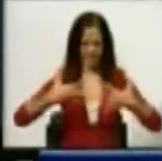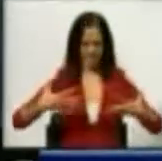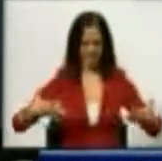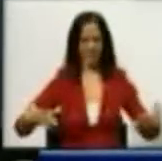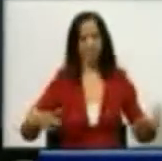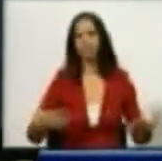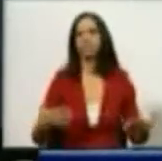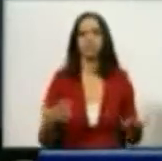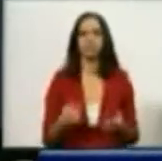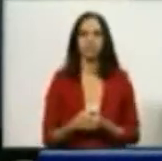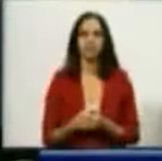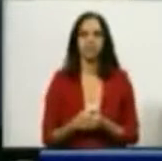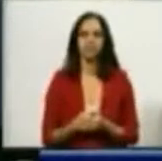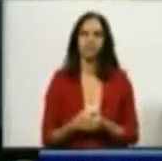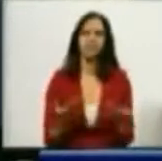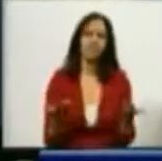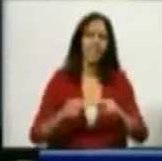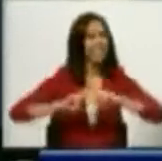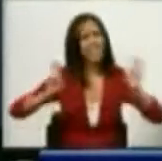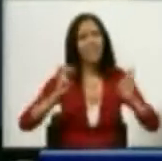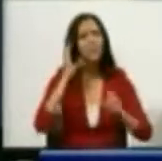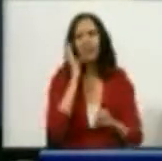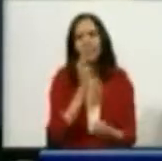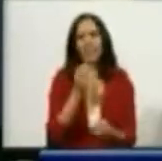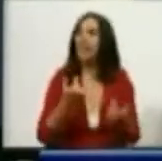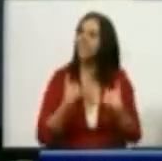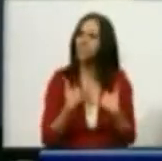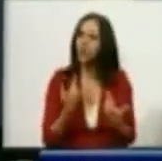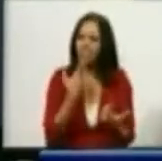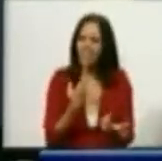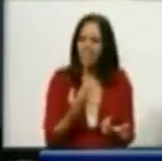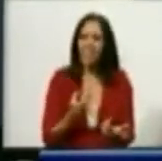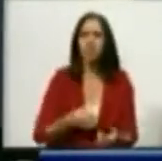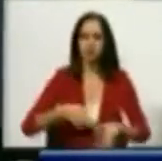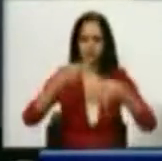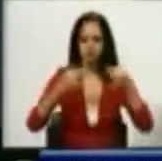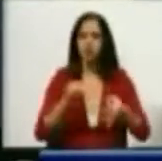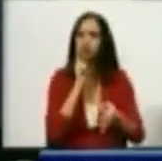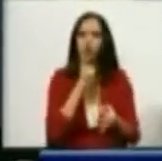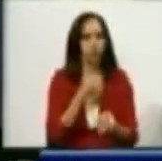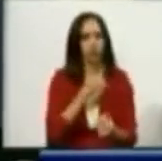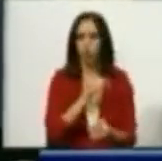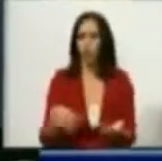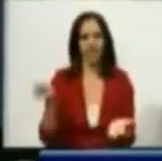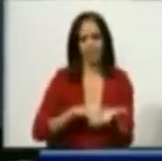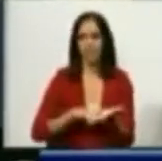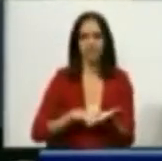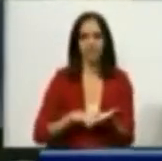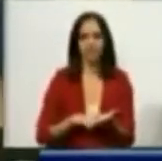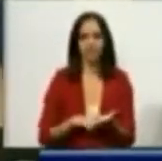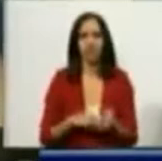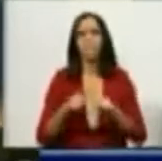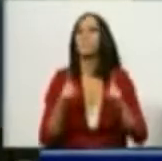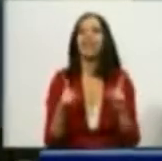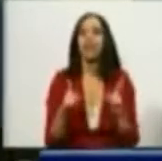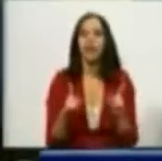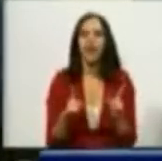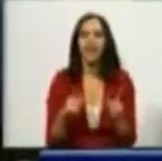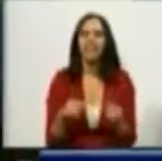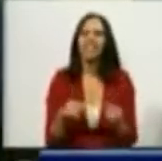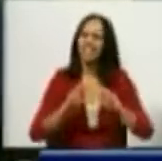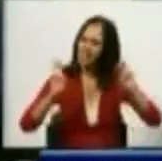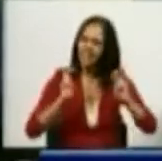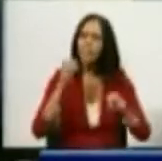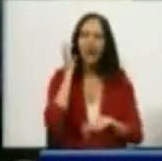el caso de capriles al cual ya yo califiqué aquí como lo califiqué y no lo voy a repetir pero pero el caso